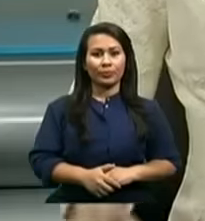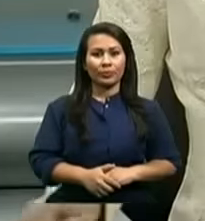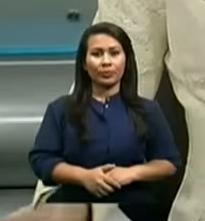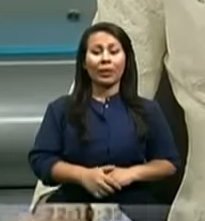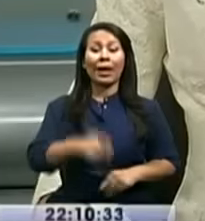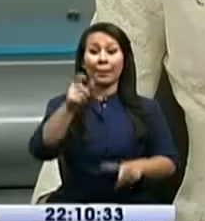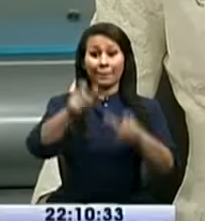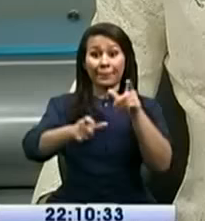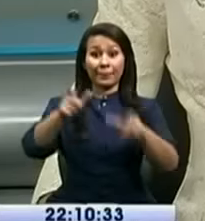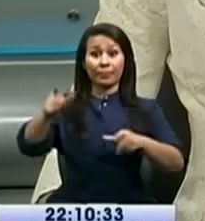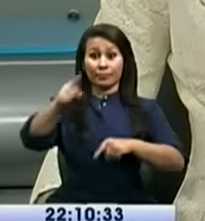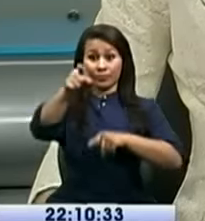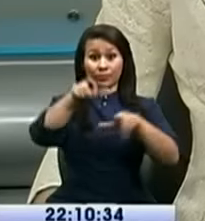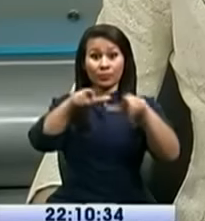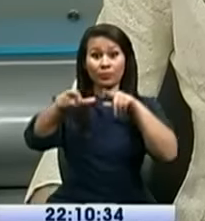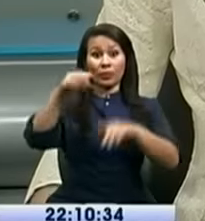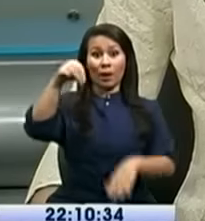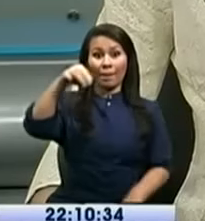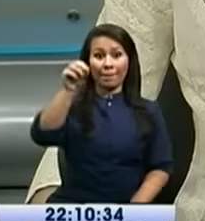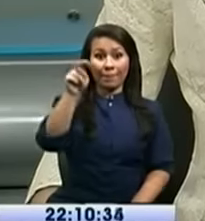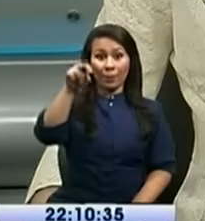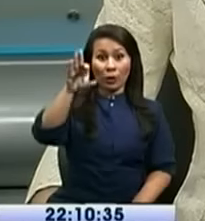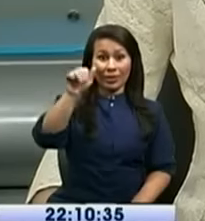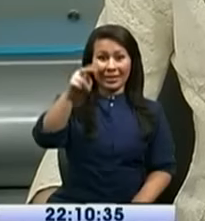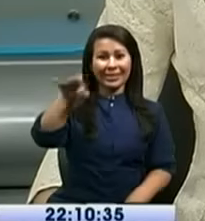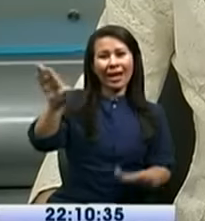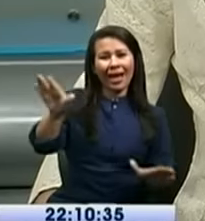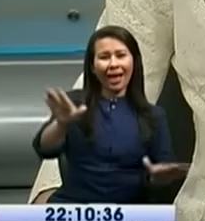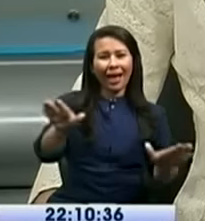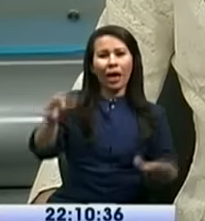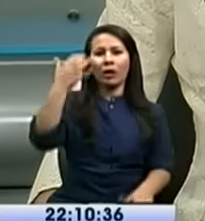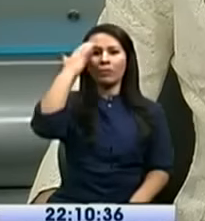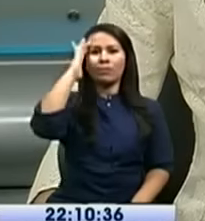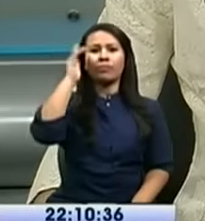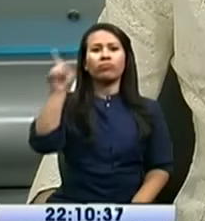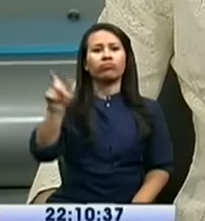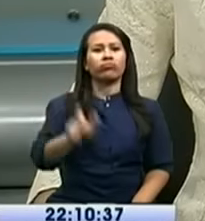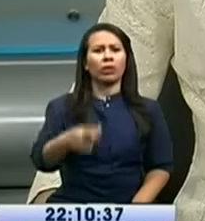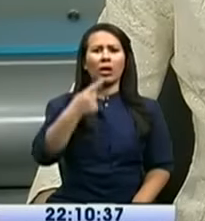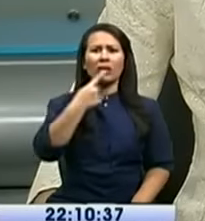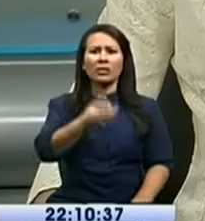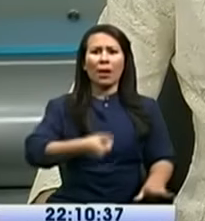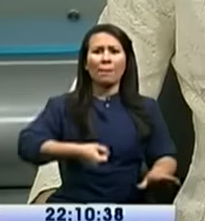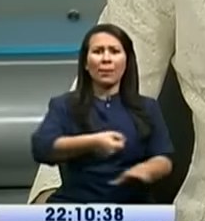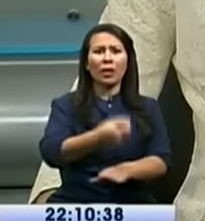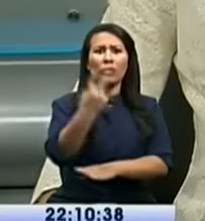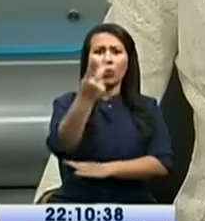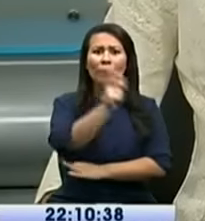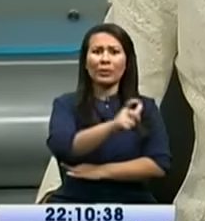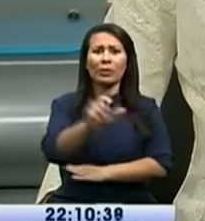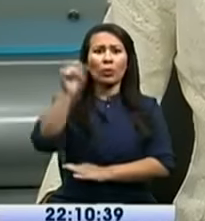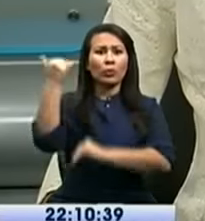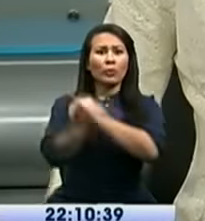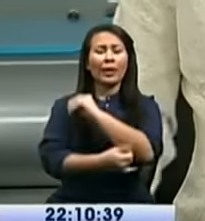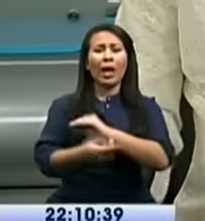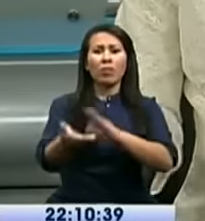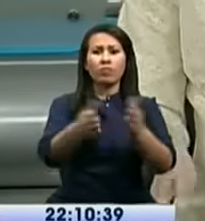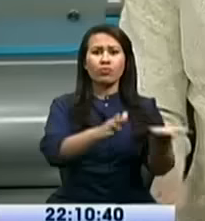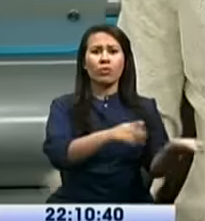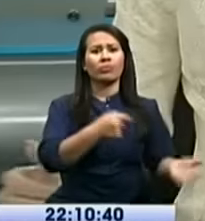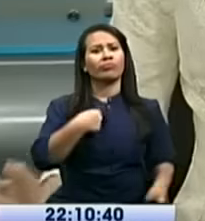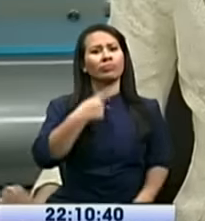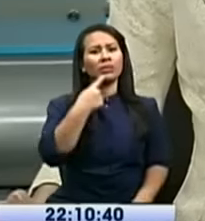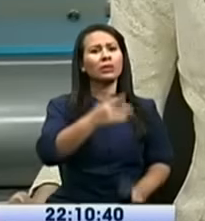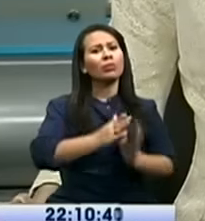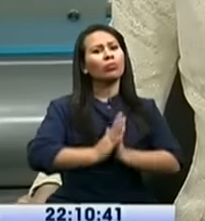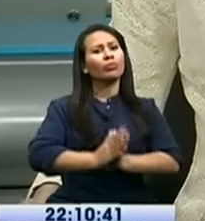Los habitantes de la comuna Montañita en la provincia de Santa Elena están preocupados por el crimen en contra de dos turistas extranjeras. Ellos